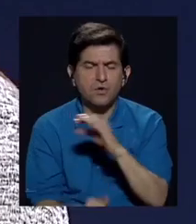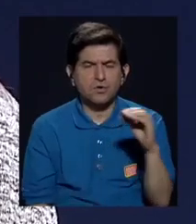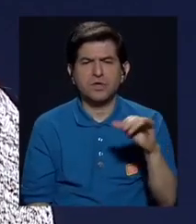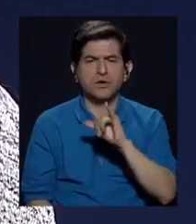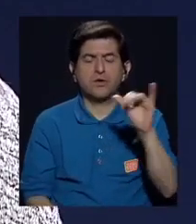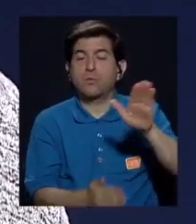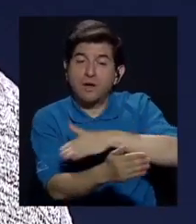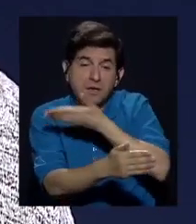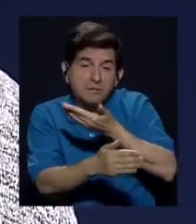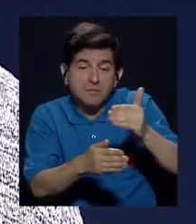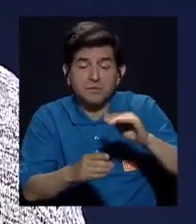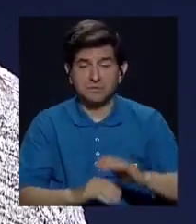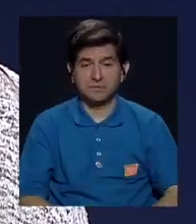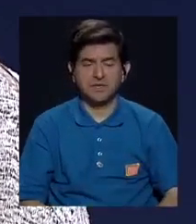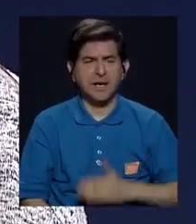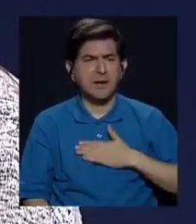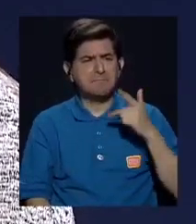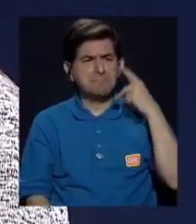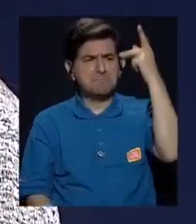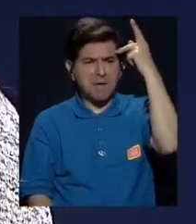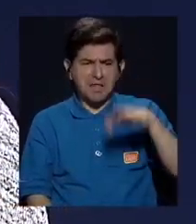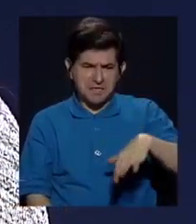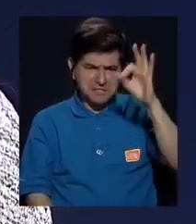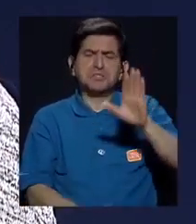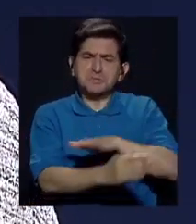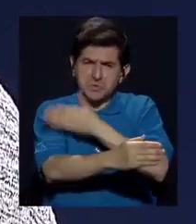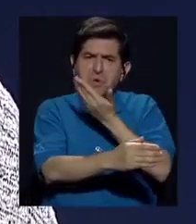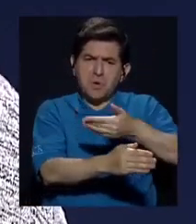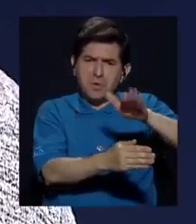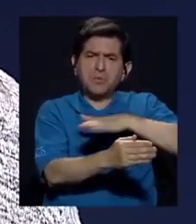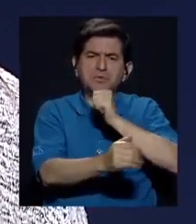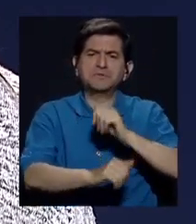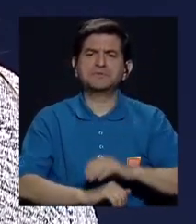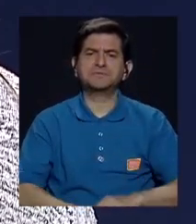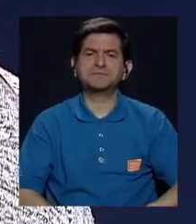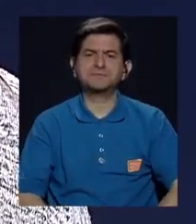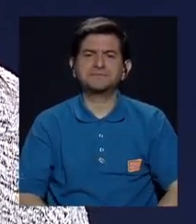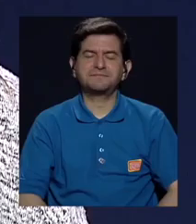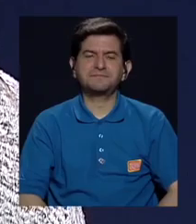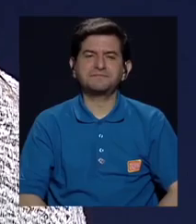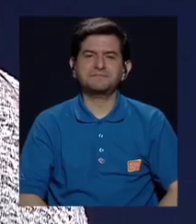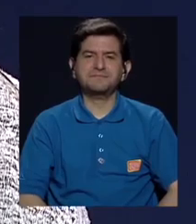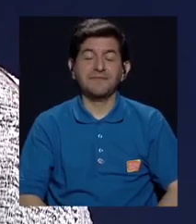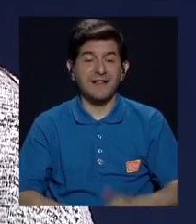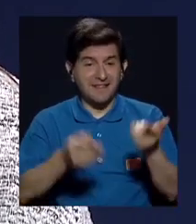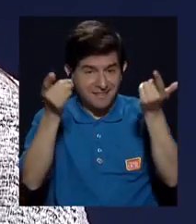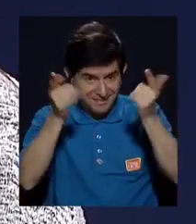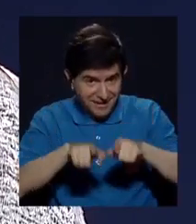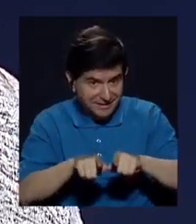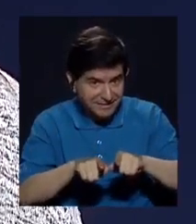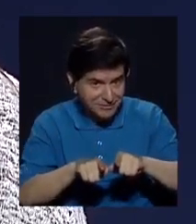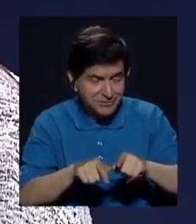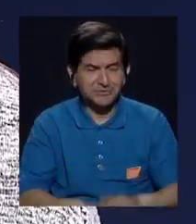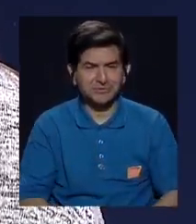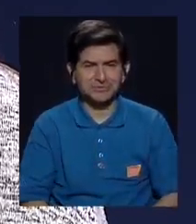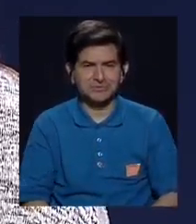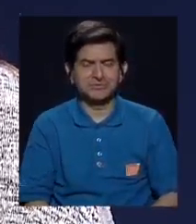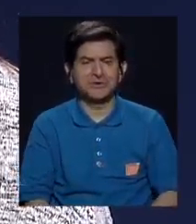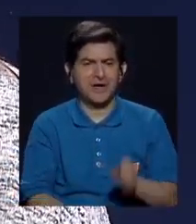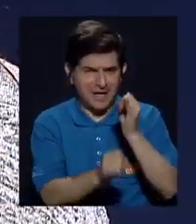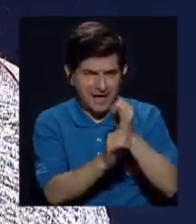misma música. Y entonces mis papás escogieron la música. Y de hecho,